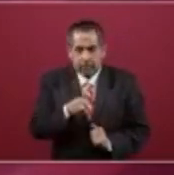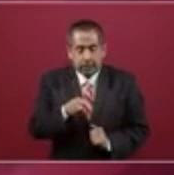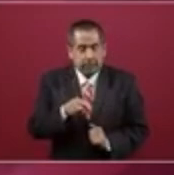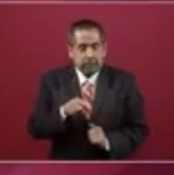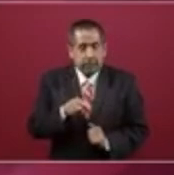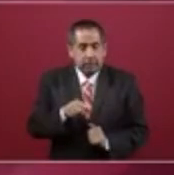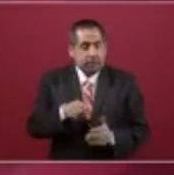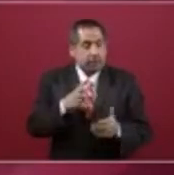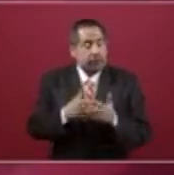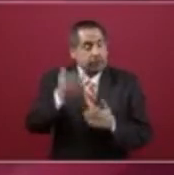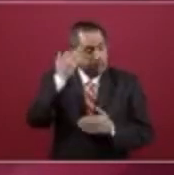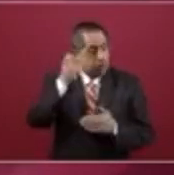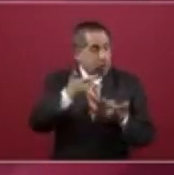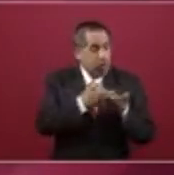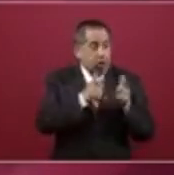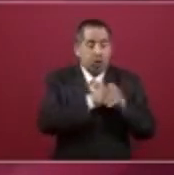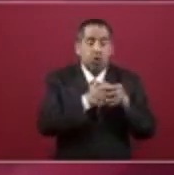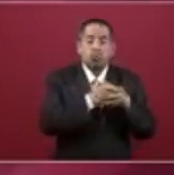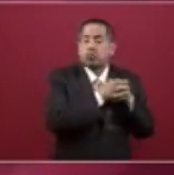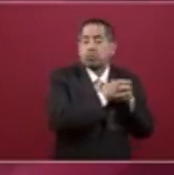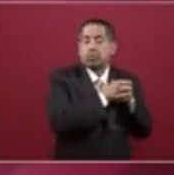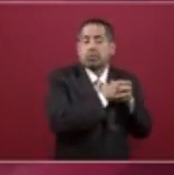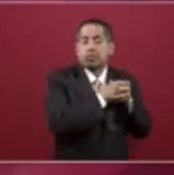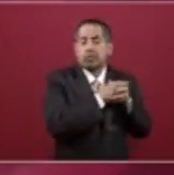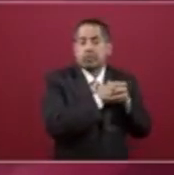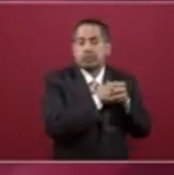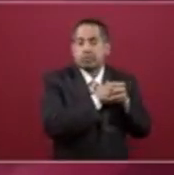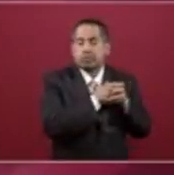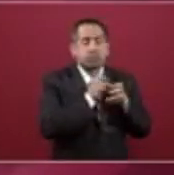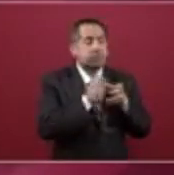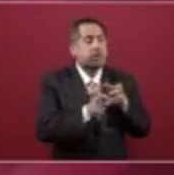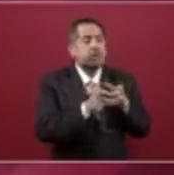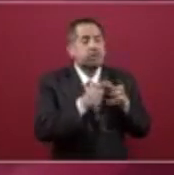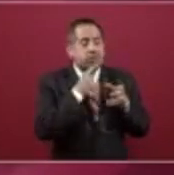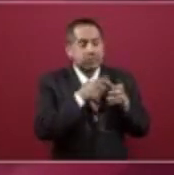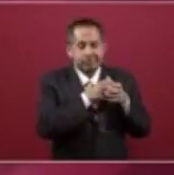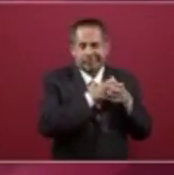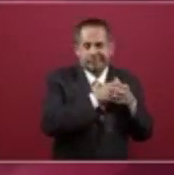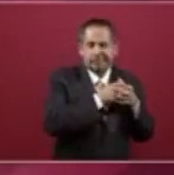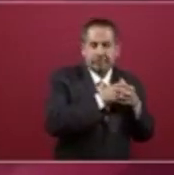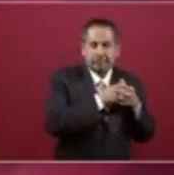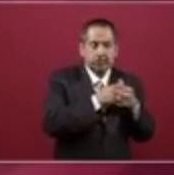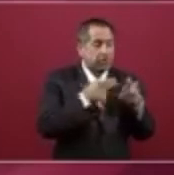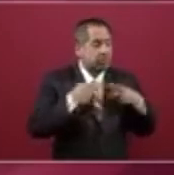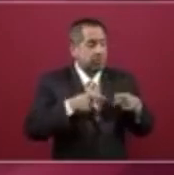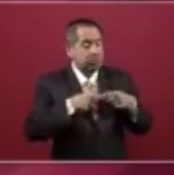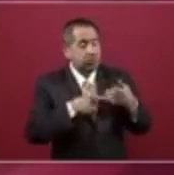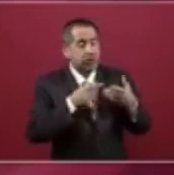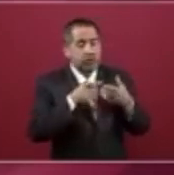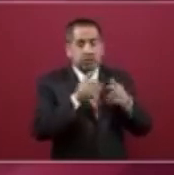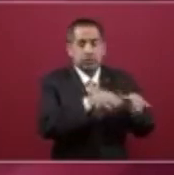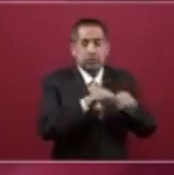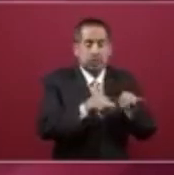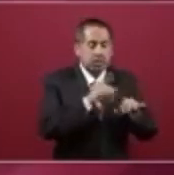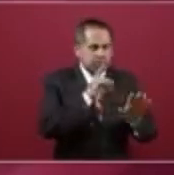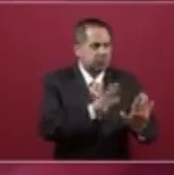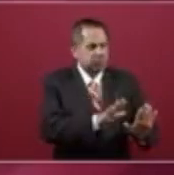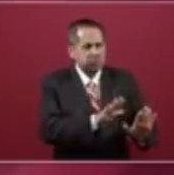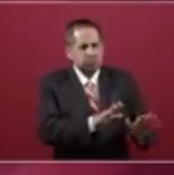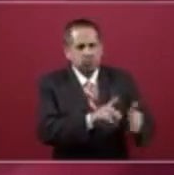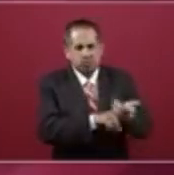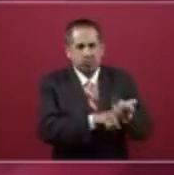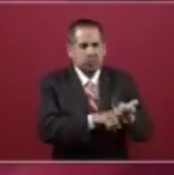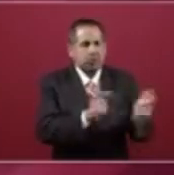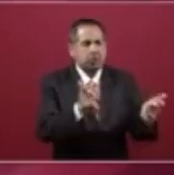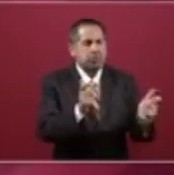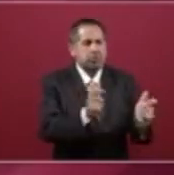en este periodo neoliberal se mantuvo el personal, hubo